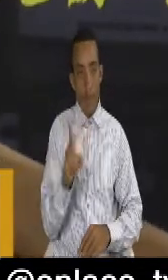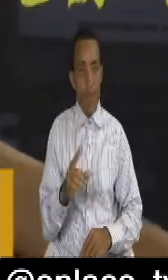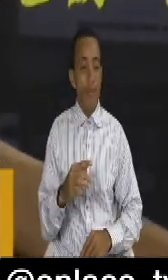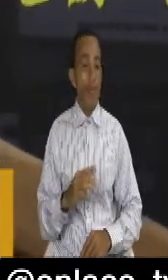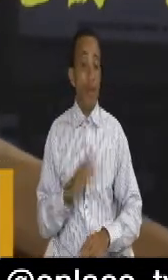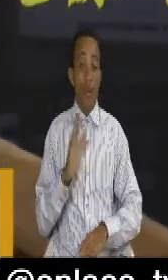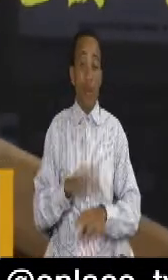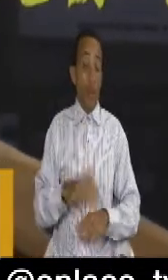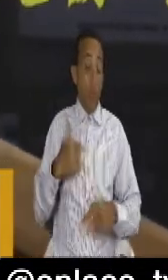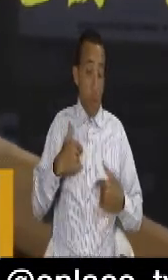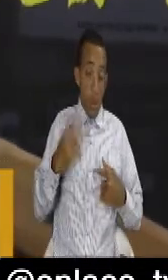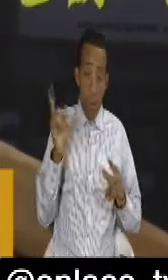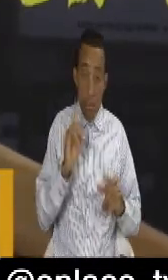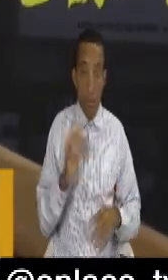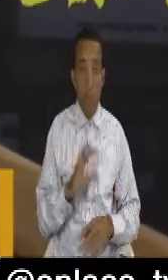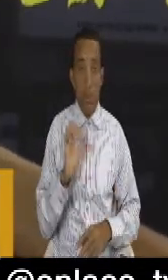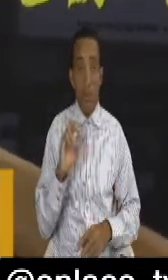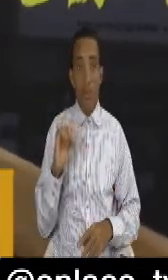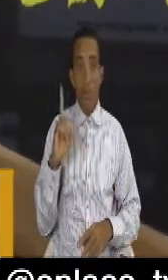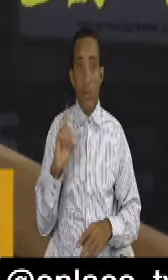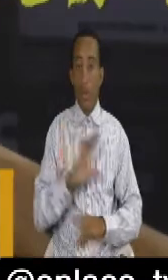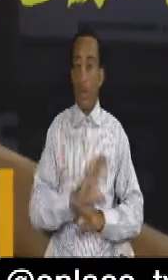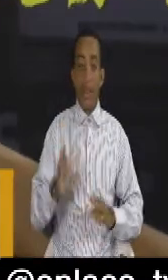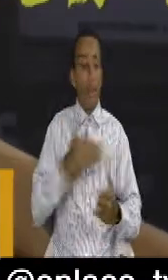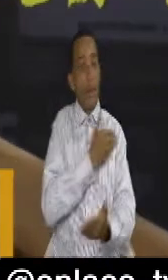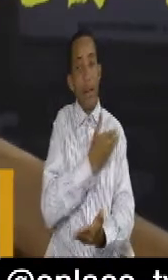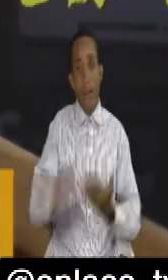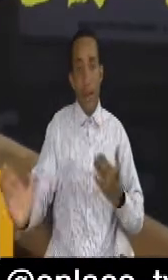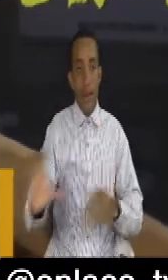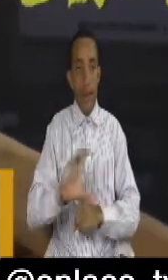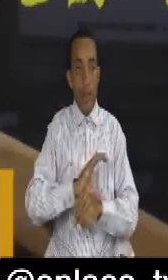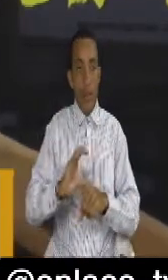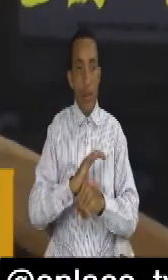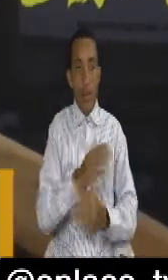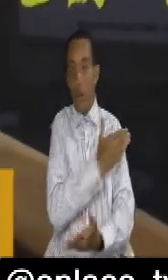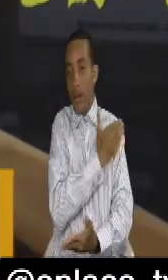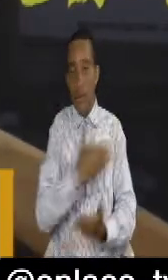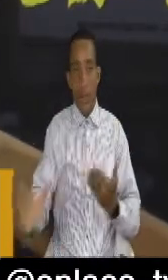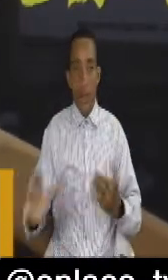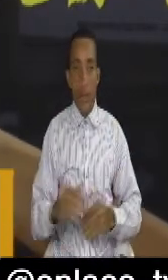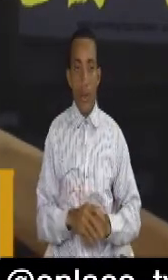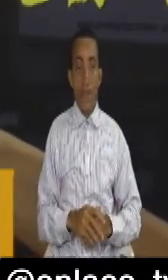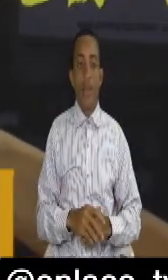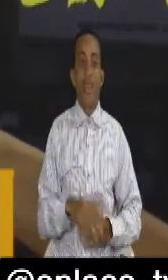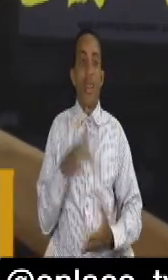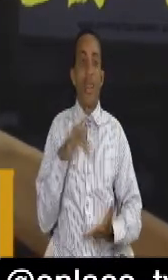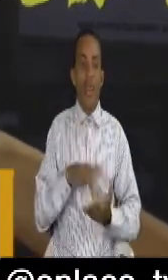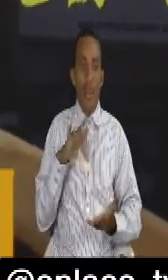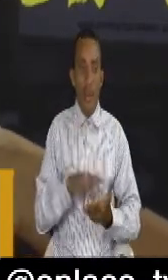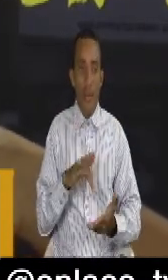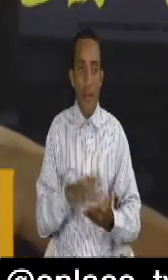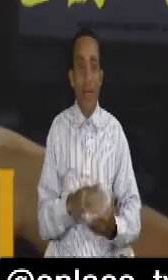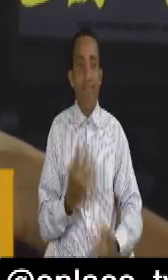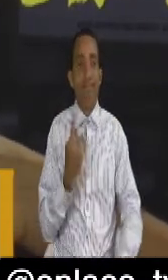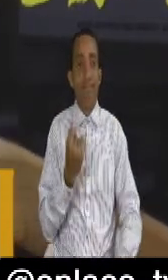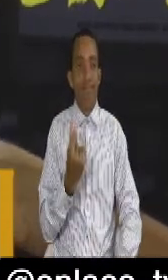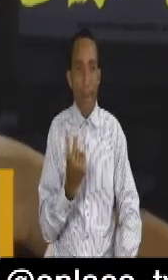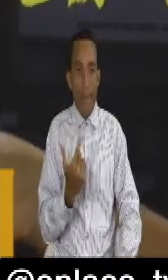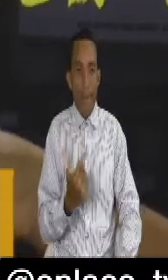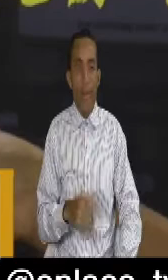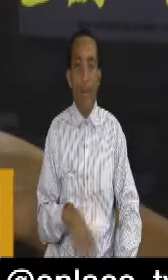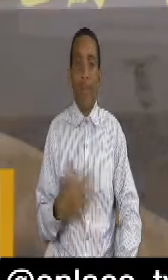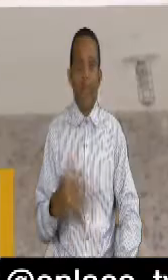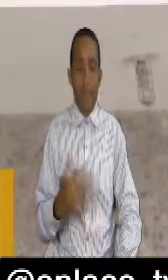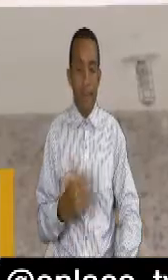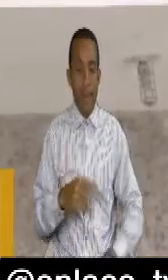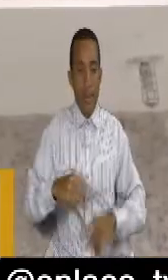que definitivamente expulsarla de la ciudad. MD Salud va a quebrar a nuestro hospital. Le está debiendo una cantidad de recursos y obviamente la